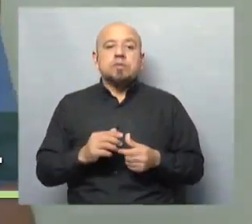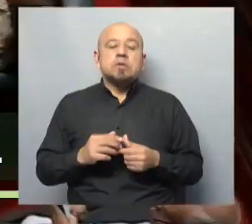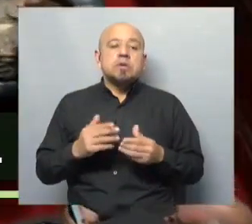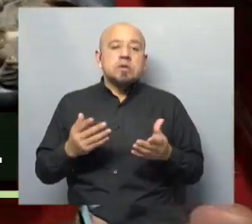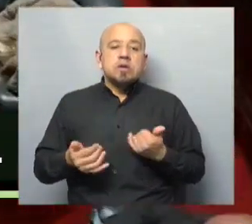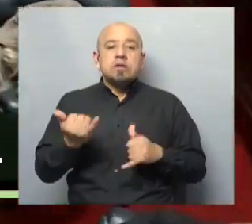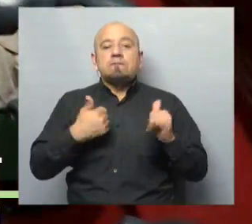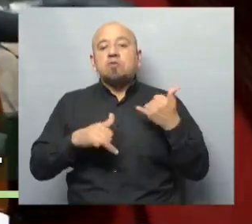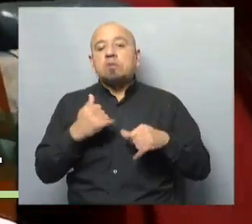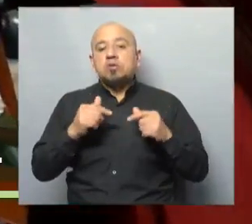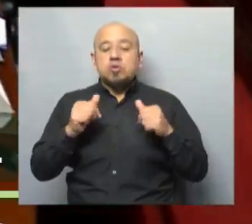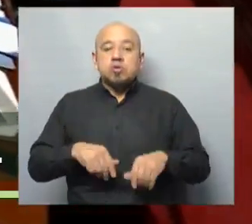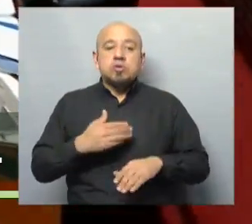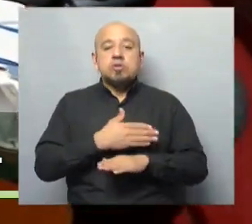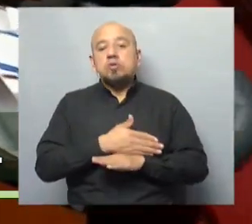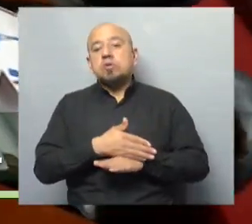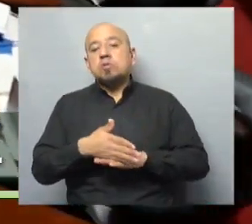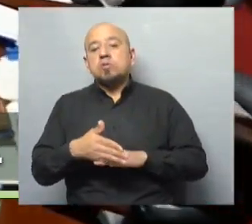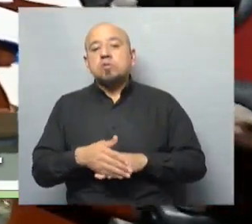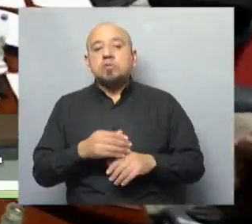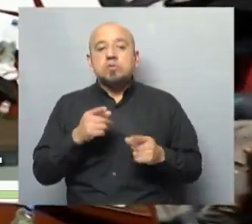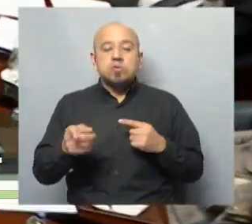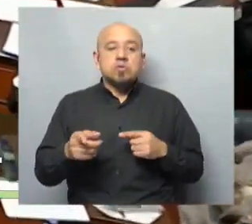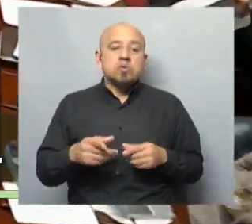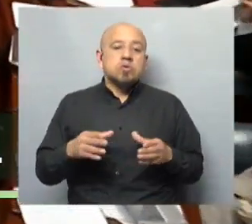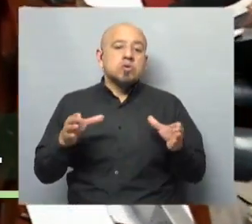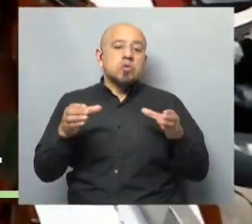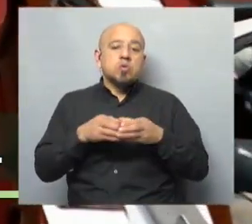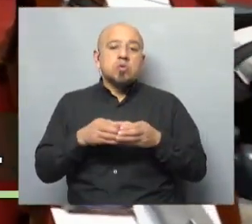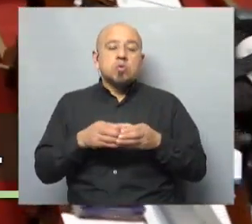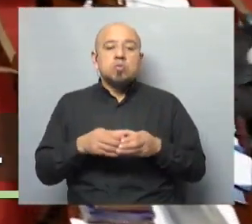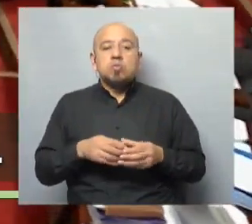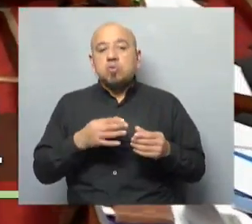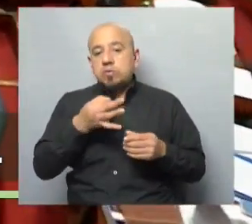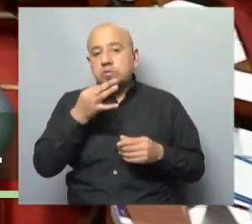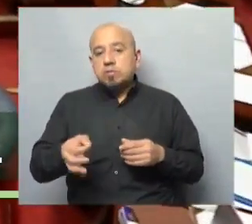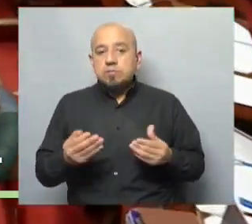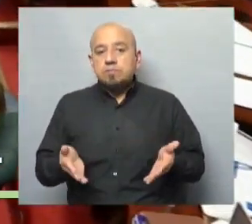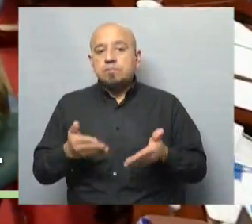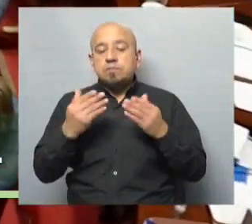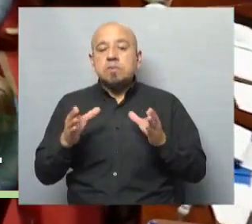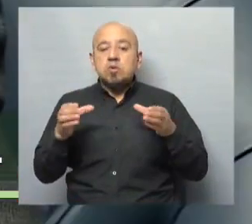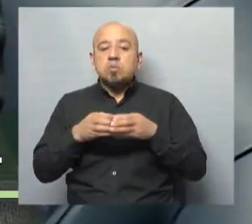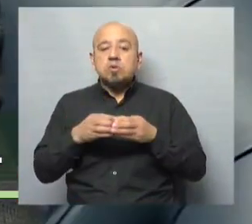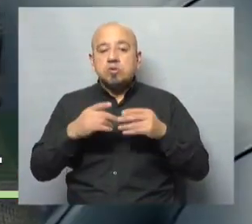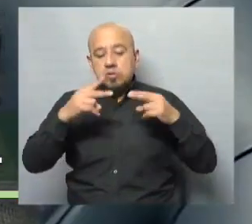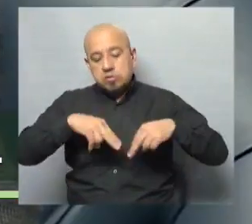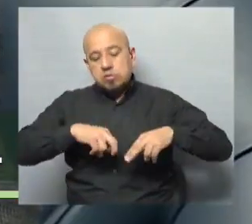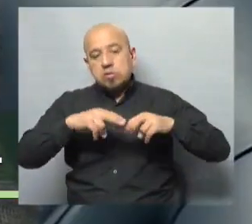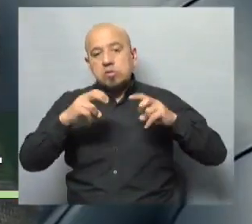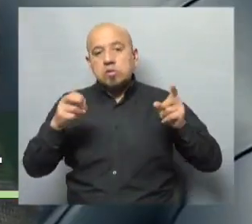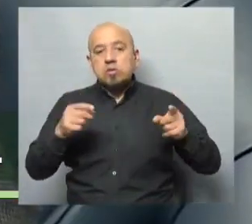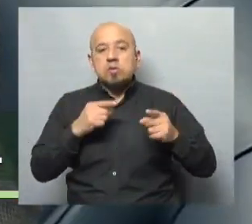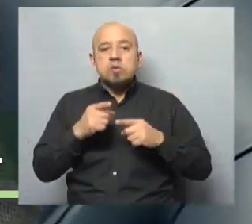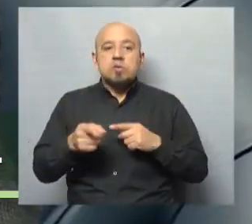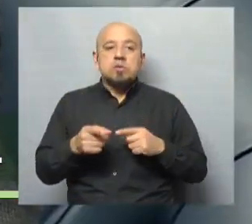información trasciende horas después de que la bancada de la coalición de gobierno decidiera impulsar una comisión preinvestigadora en la cámara